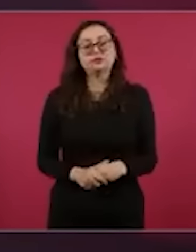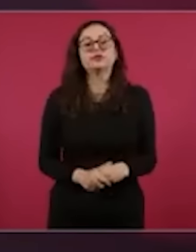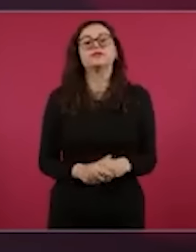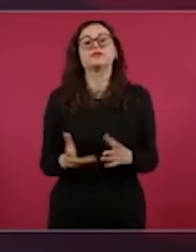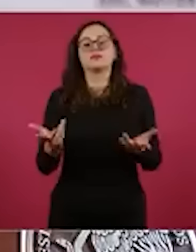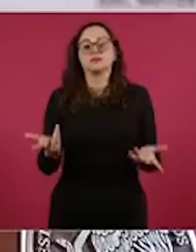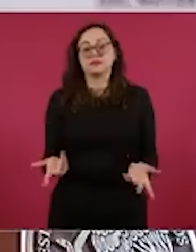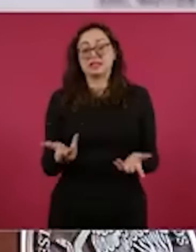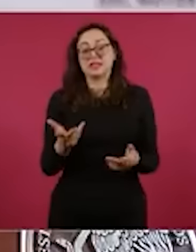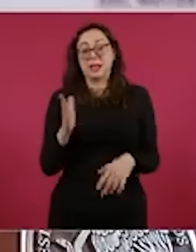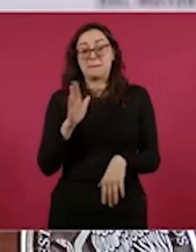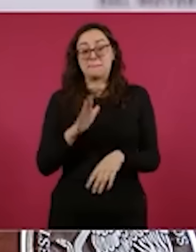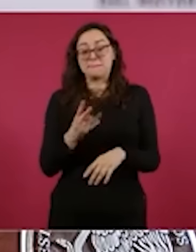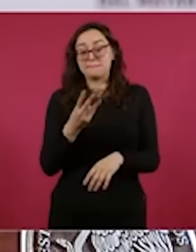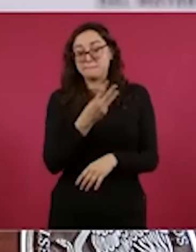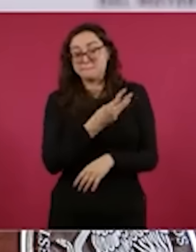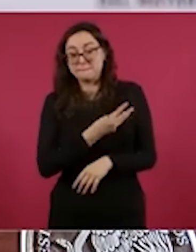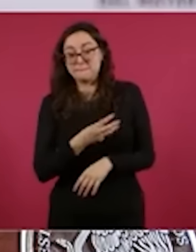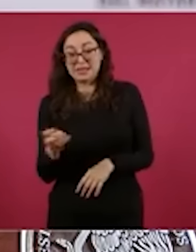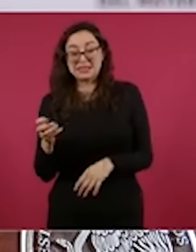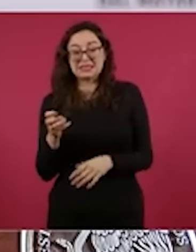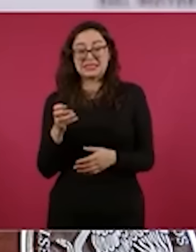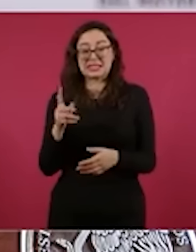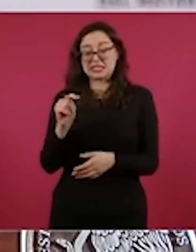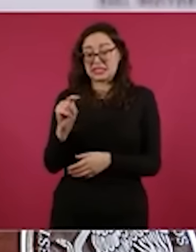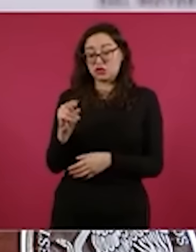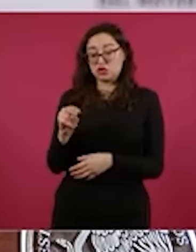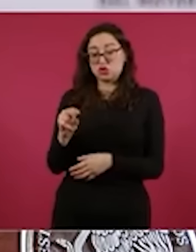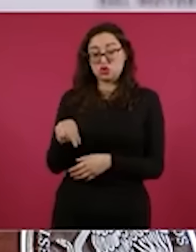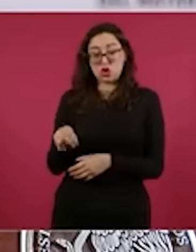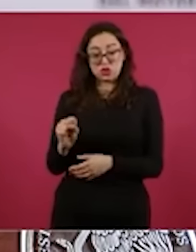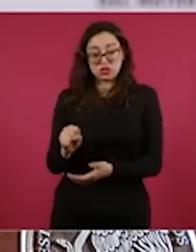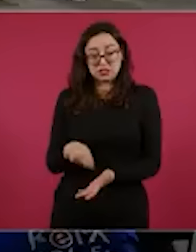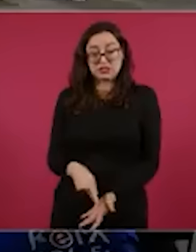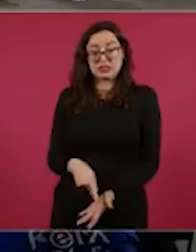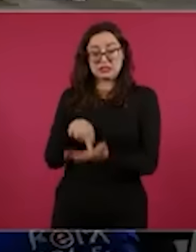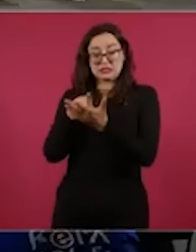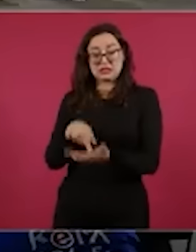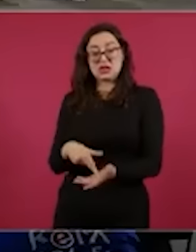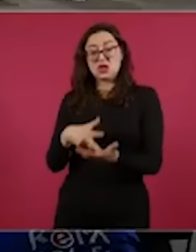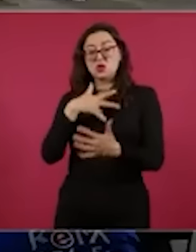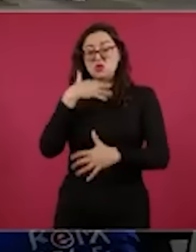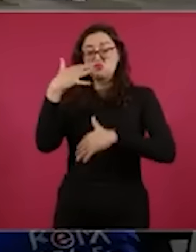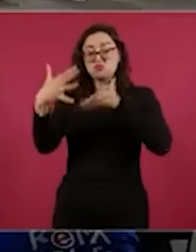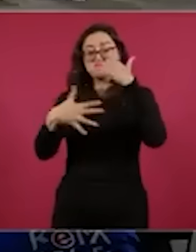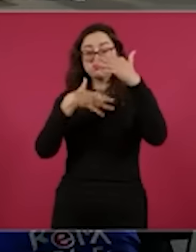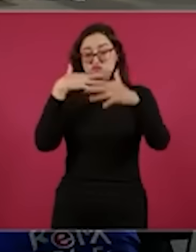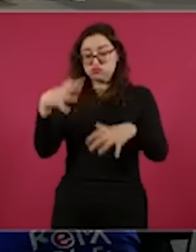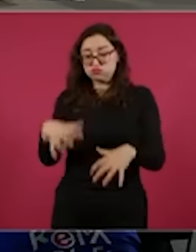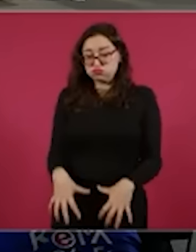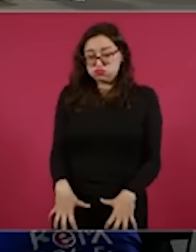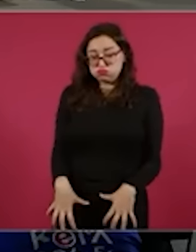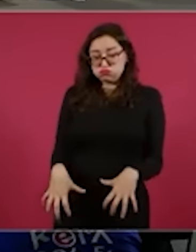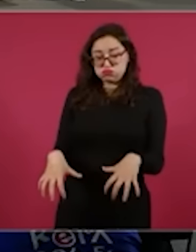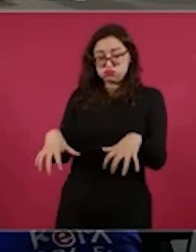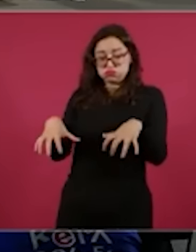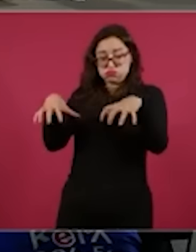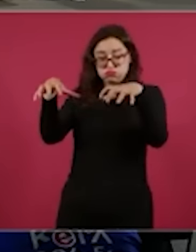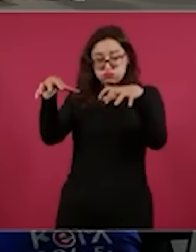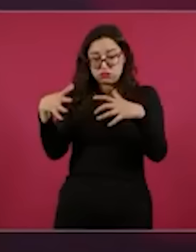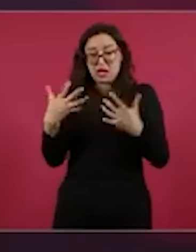retiro de más de 300 toneladas de residuos acumulados entre las barrancas